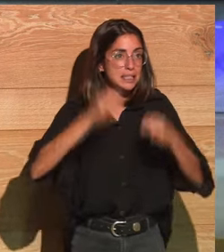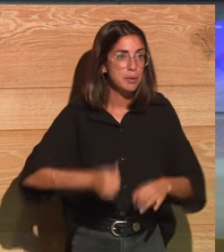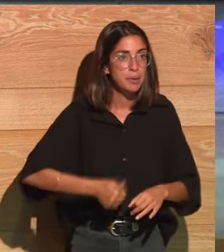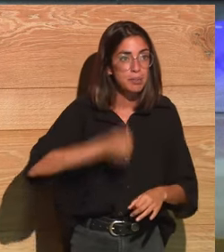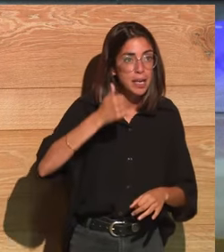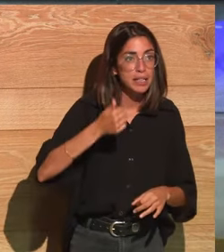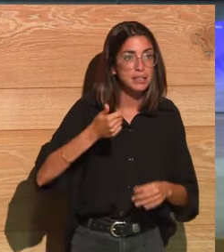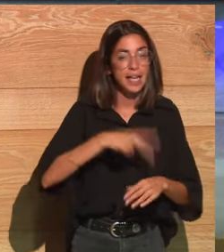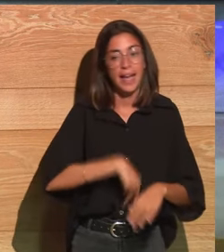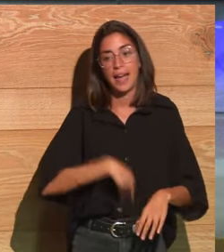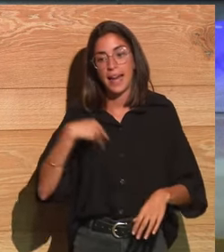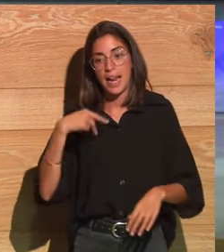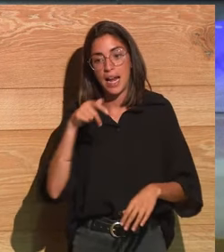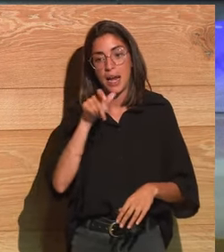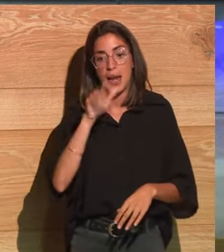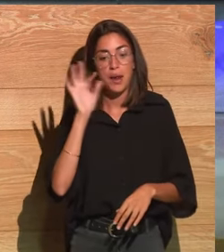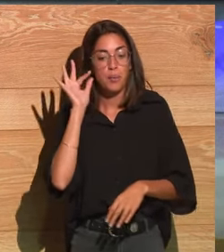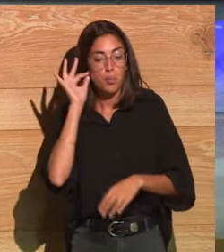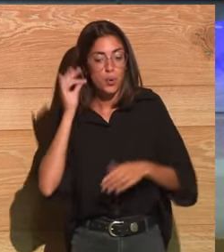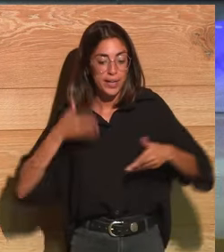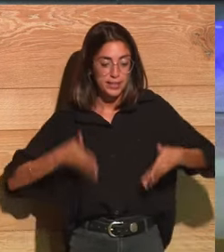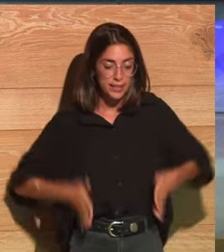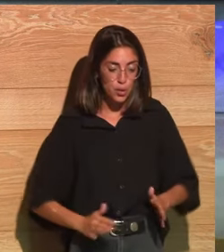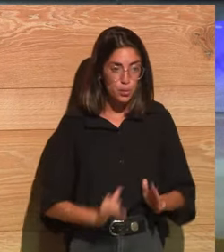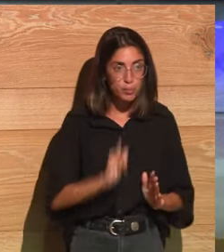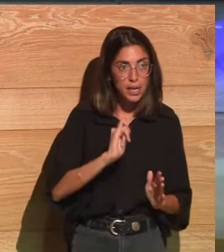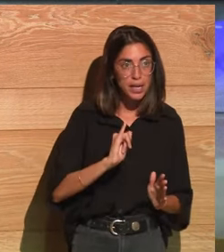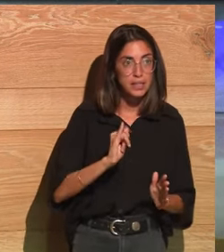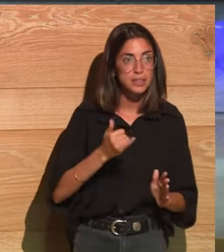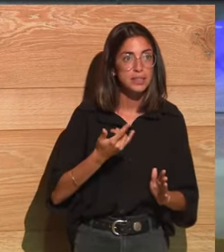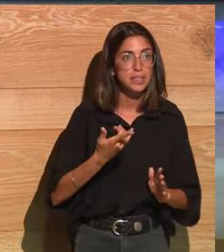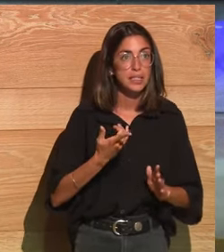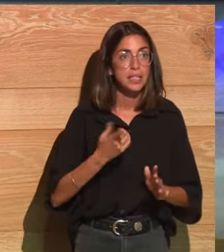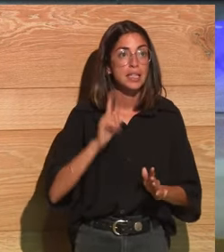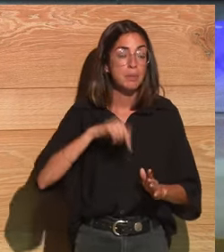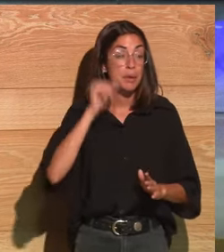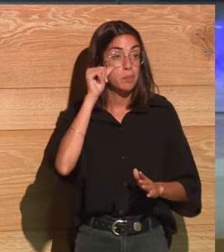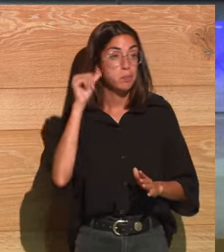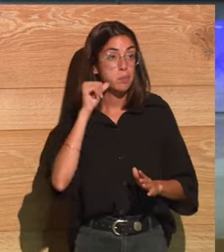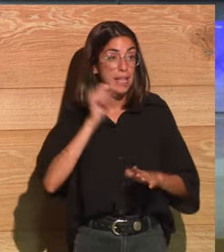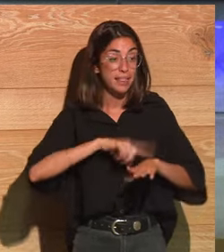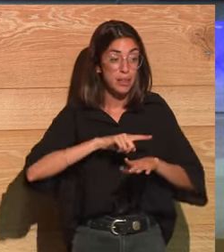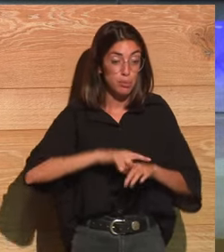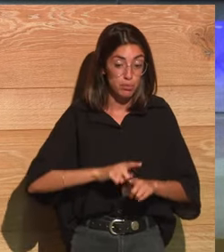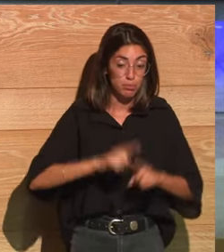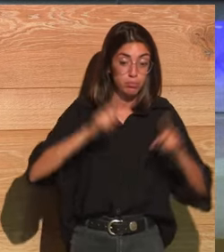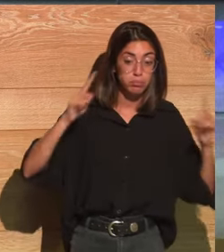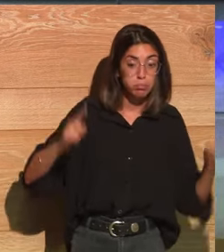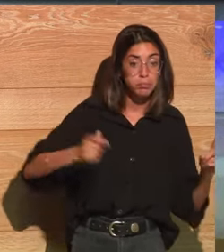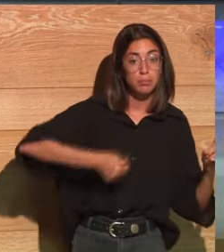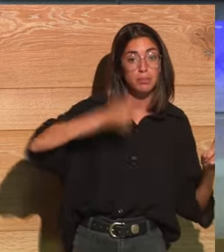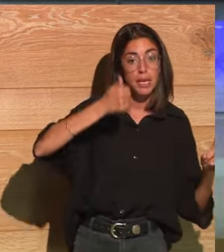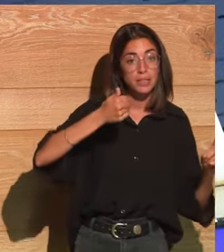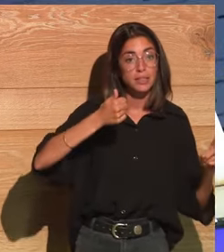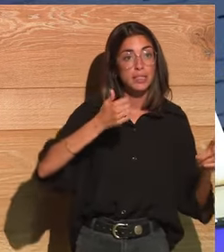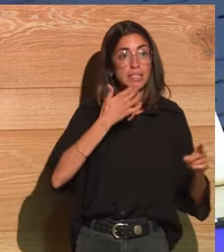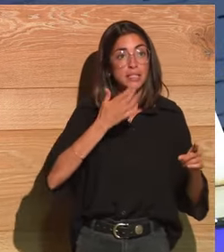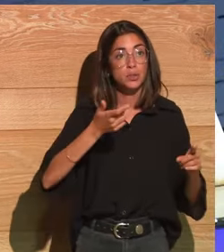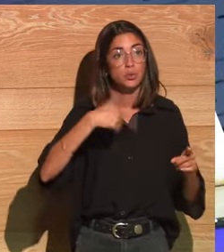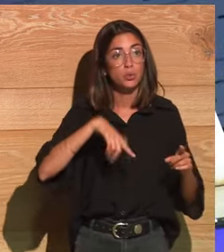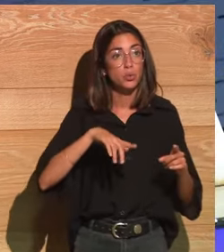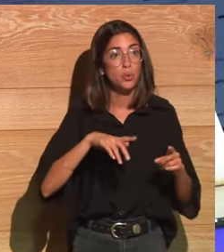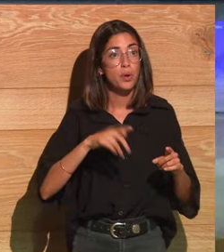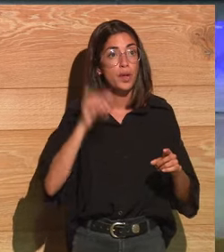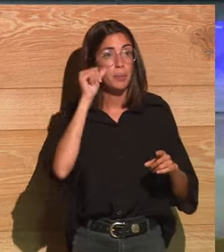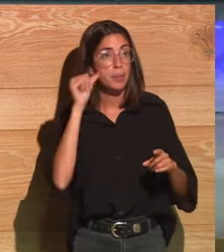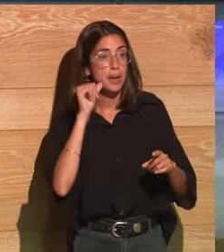varios hijos, estaban pues embarazadas más tiempo, y realmente en el momento en el que estás con una menorrea o estás embarazada que no